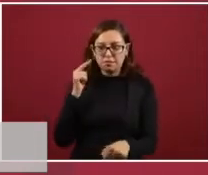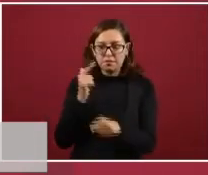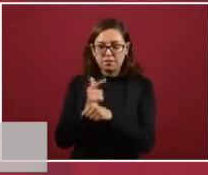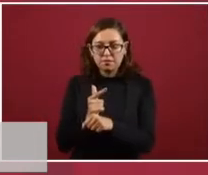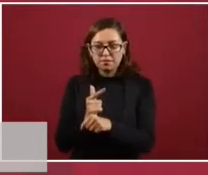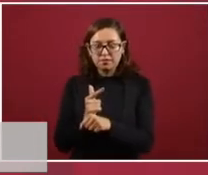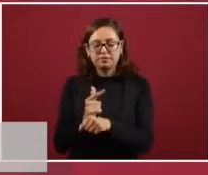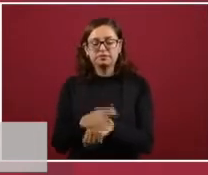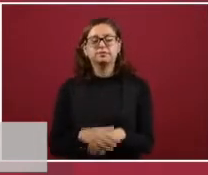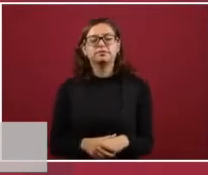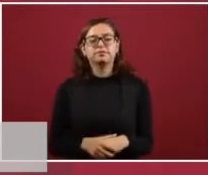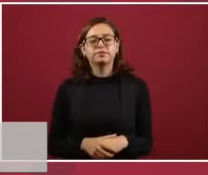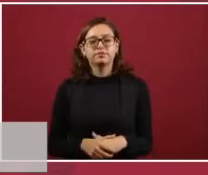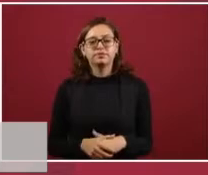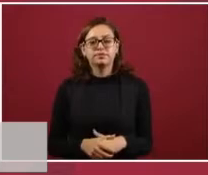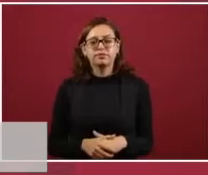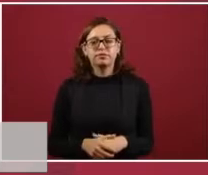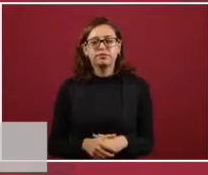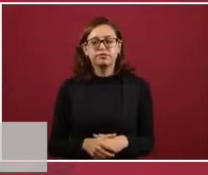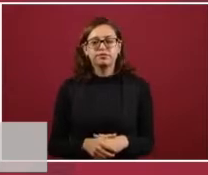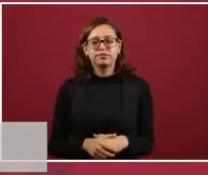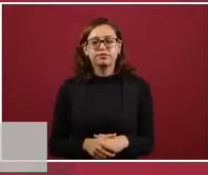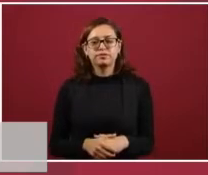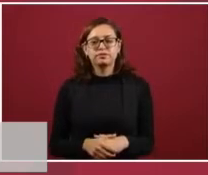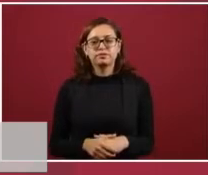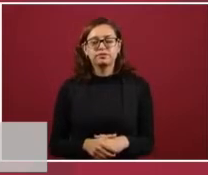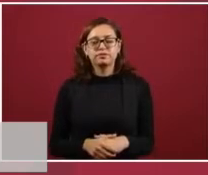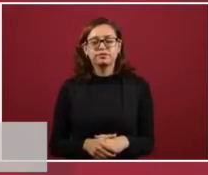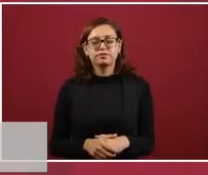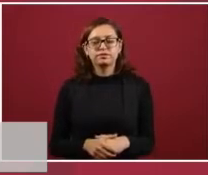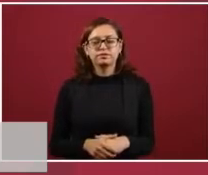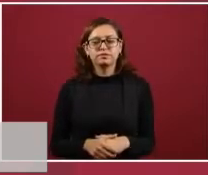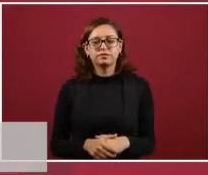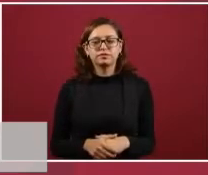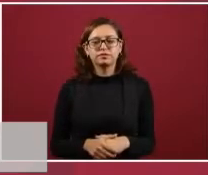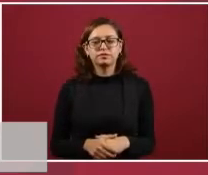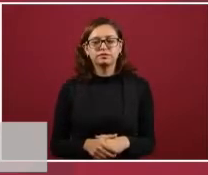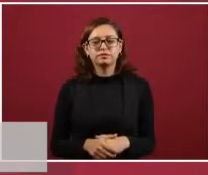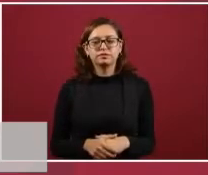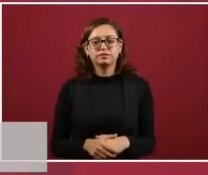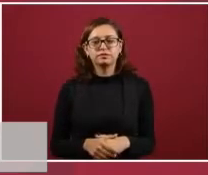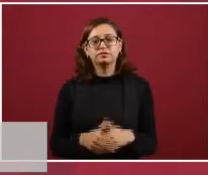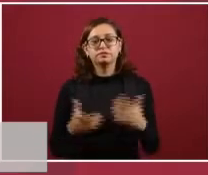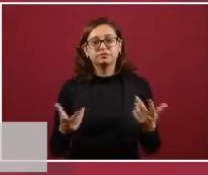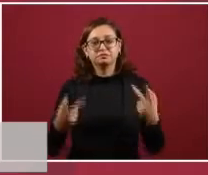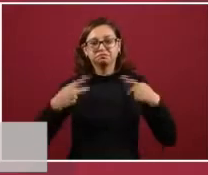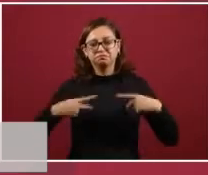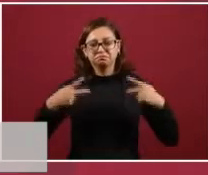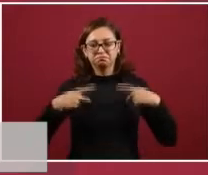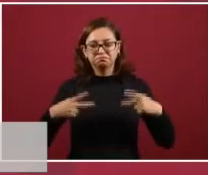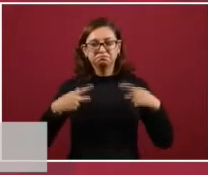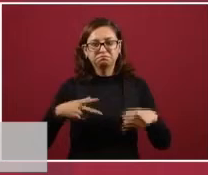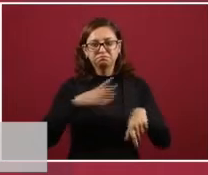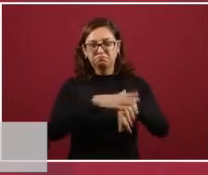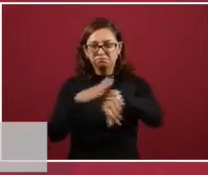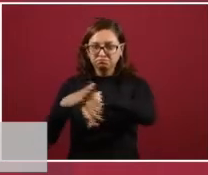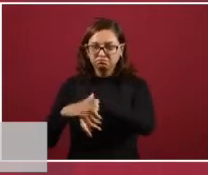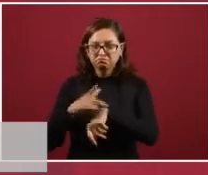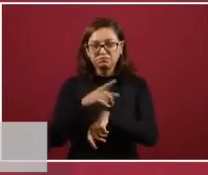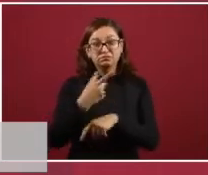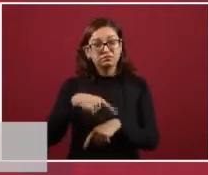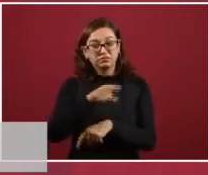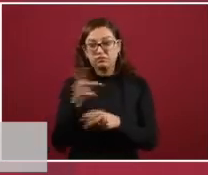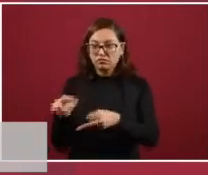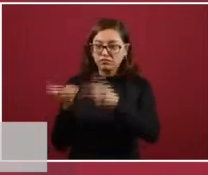que se pone en riesgo la vida de mucha gente. Se han tenido 2 eventos en un mes y se ha actuado de emergencia evacuando a la población cercana a